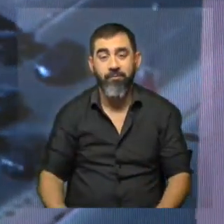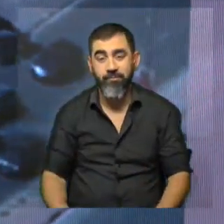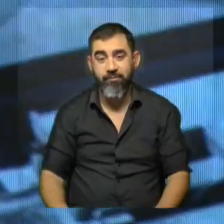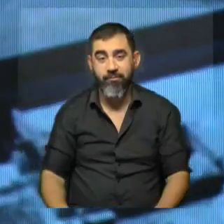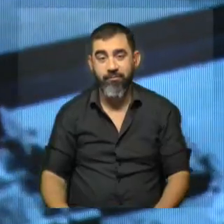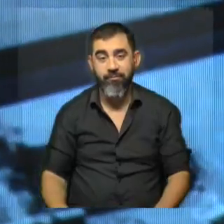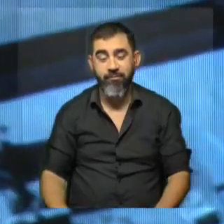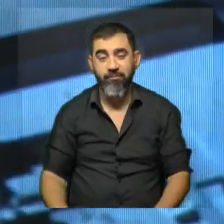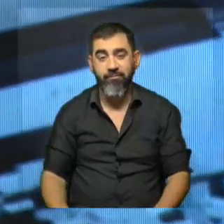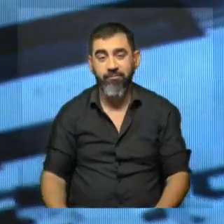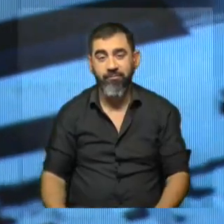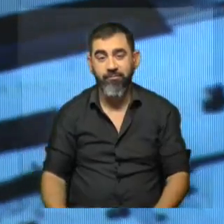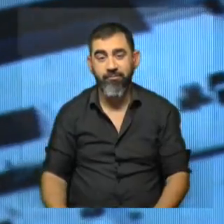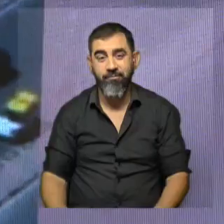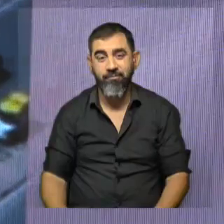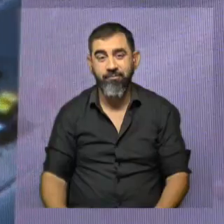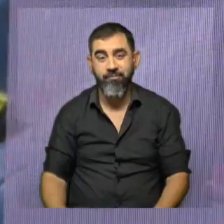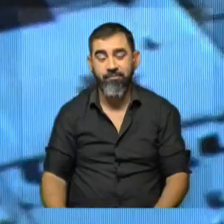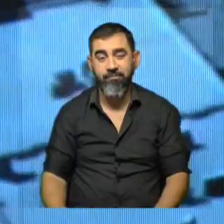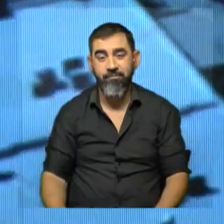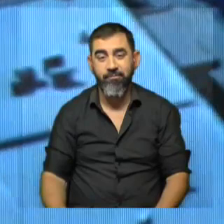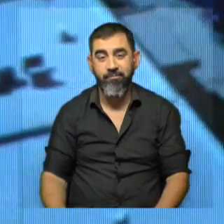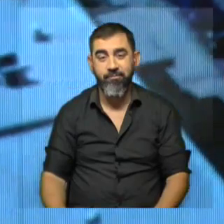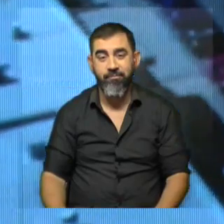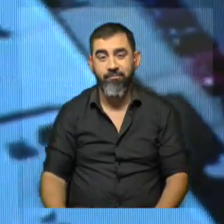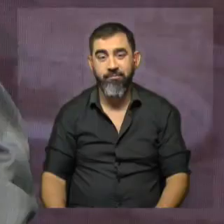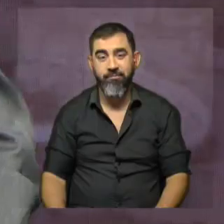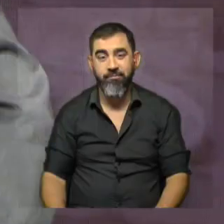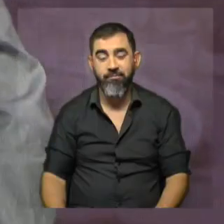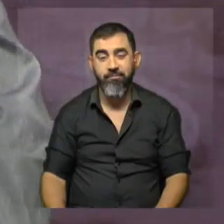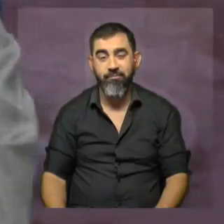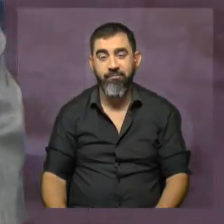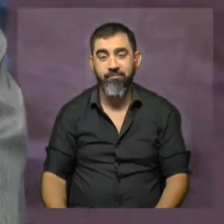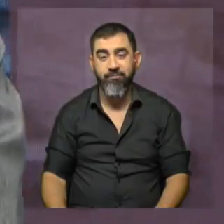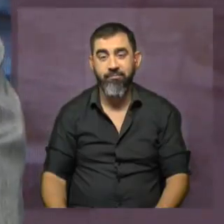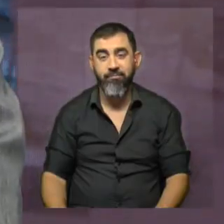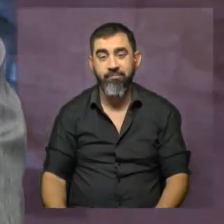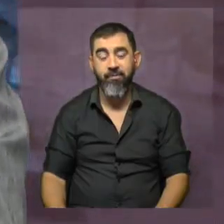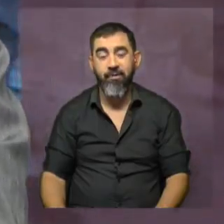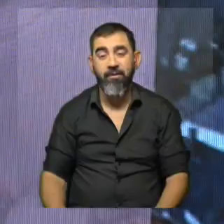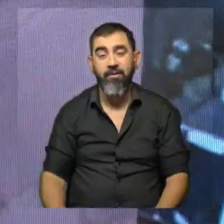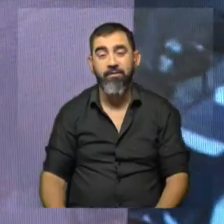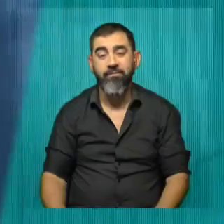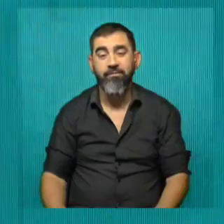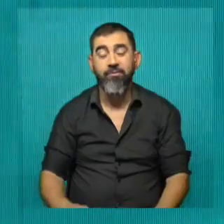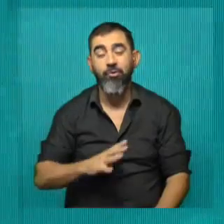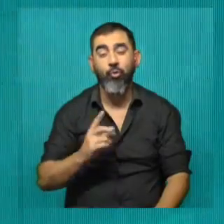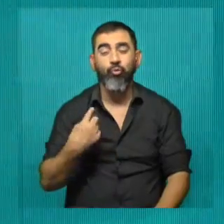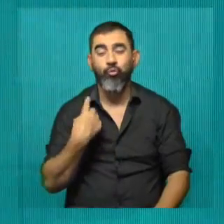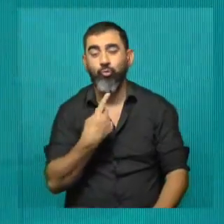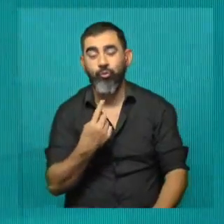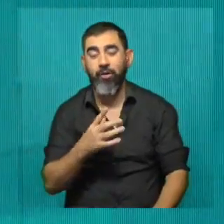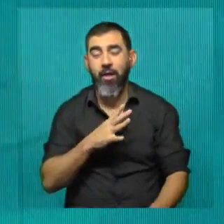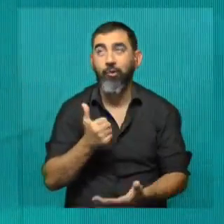Yoti. Era complicado. Me hace acordar a otra gente que dice gente, soy sola. Sí. Hay gente acá en el canal. Una remera que decía soy sola. Una cosa que soy sola y otra estoy